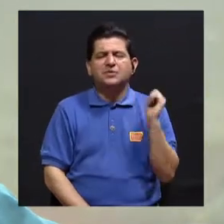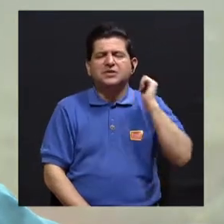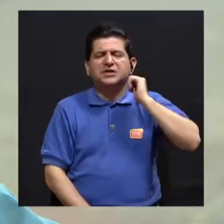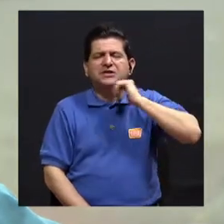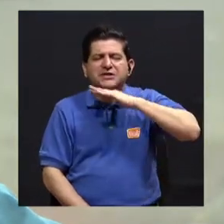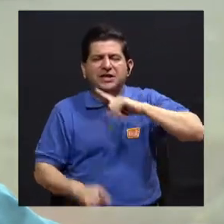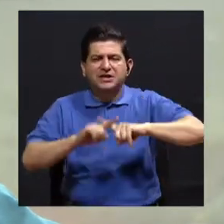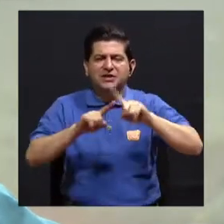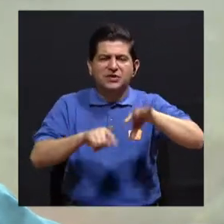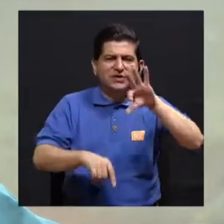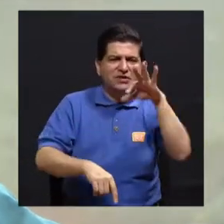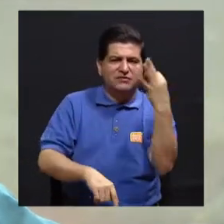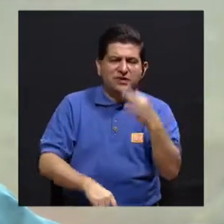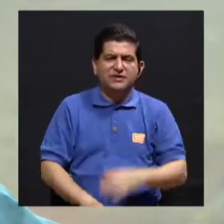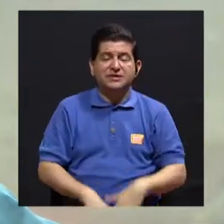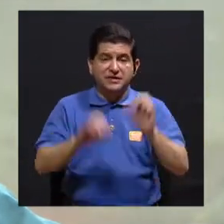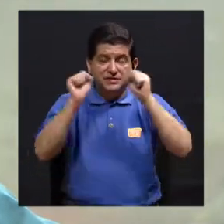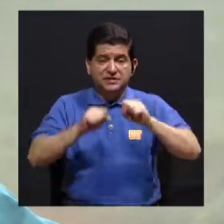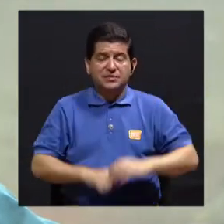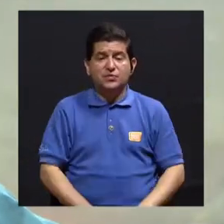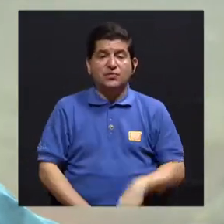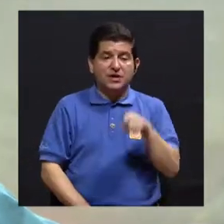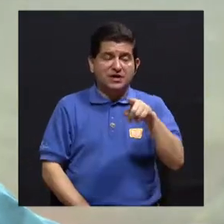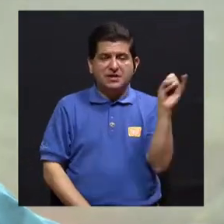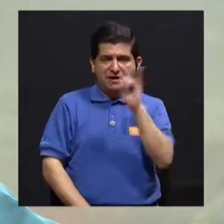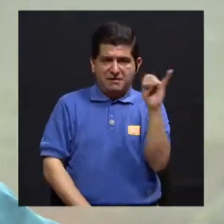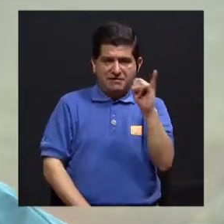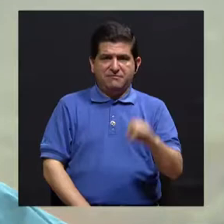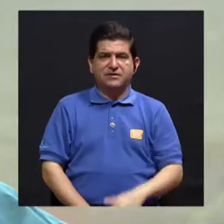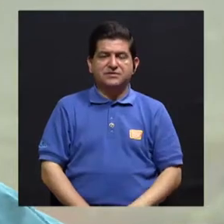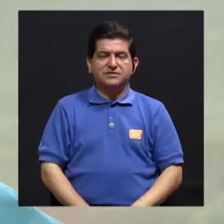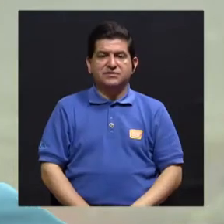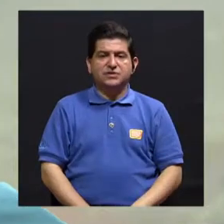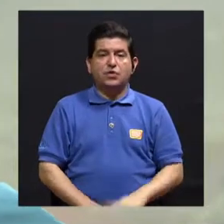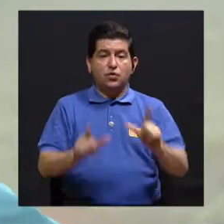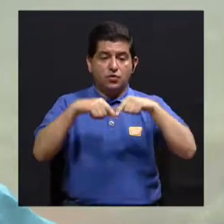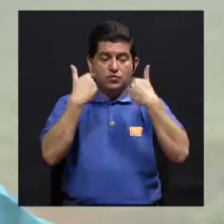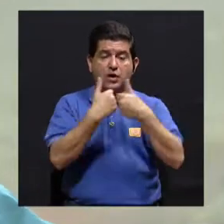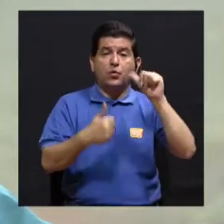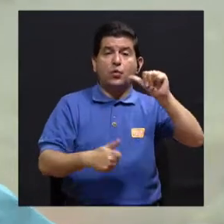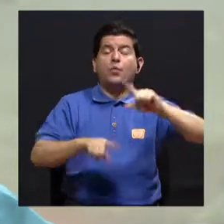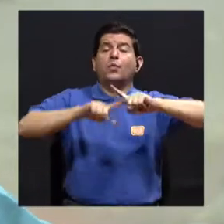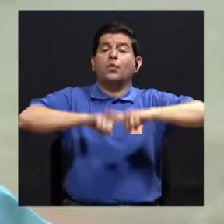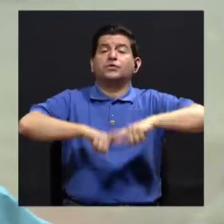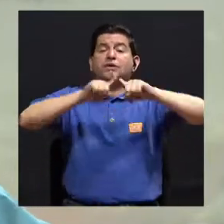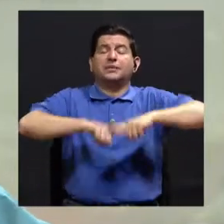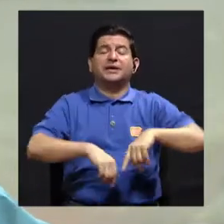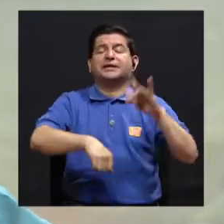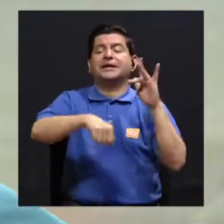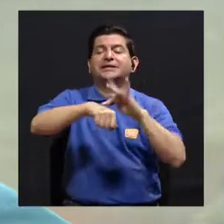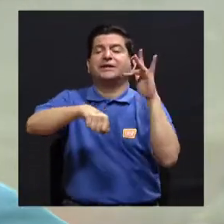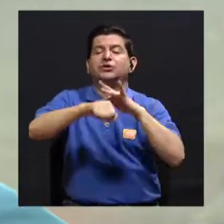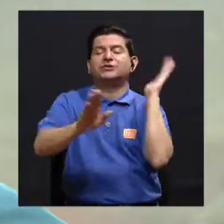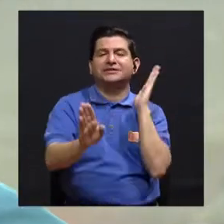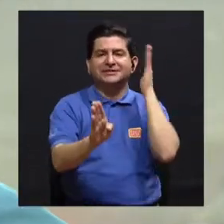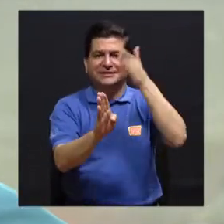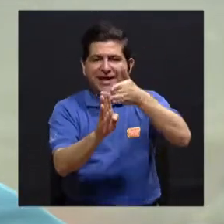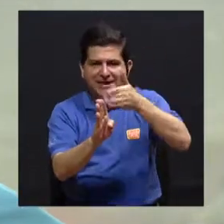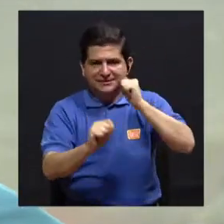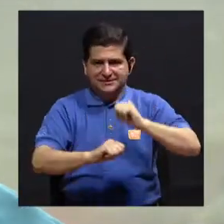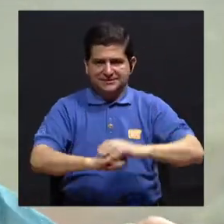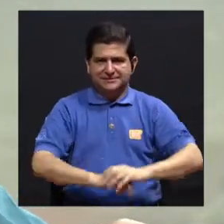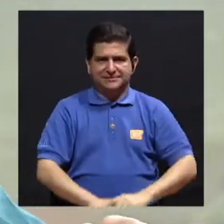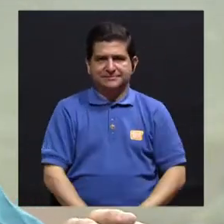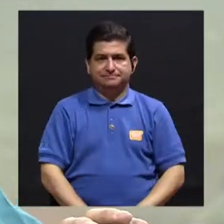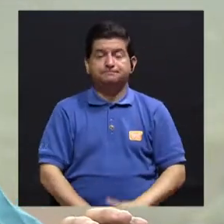contaminados con las diferentes formas infectantes de estos parásitos. En cuanto a los artrópodos, depende mucho del contacto directo.